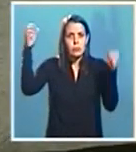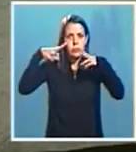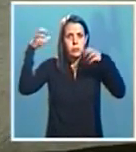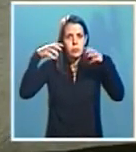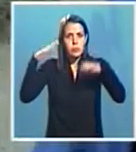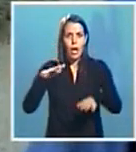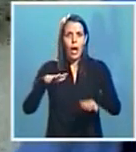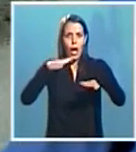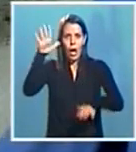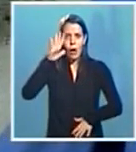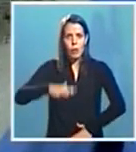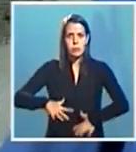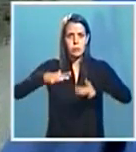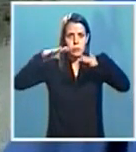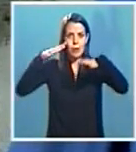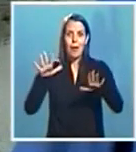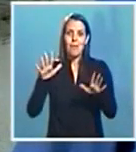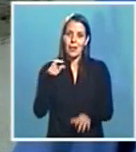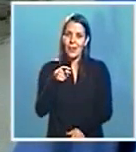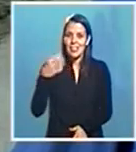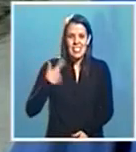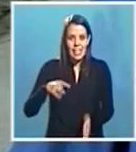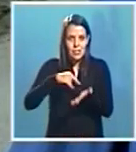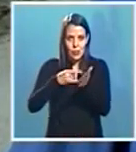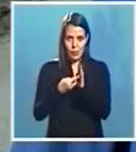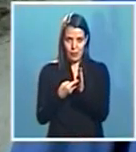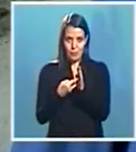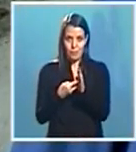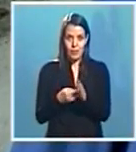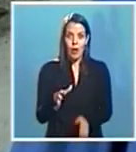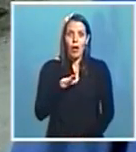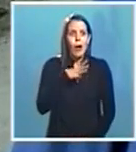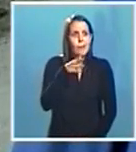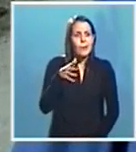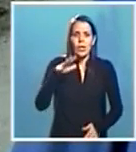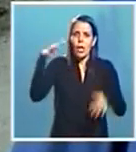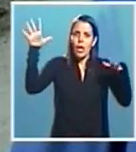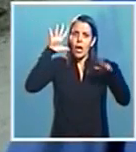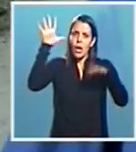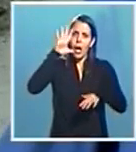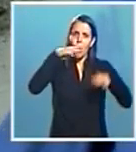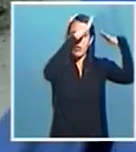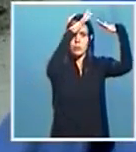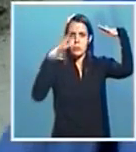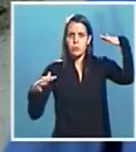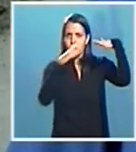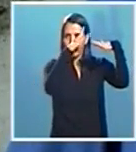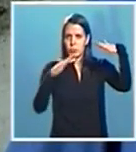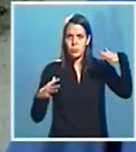fortes chuvias. Recolleron a auga da calle e foron a quitar a la de arriba e fixaron facer unha tajea que viña desde o monte toda por aí que